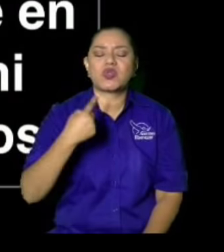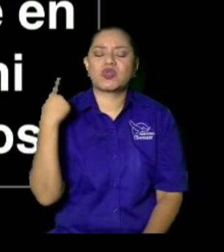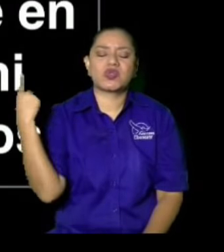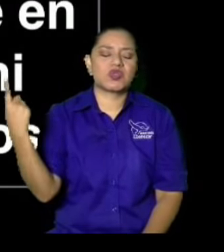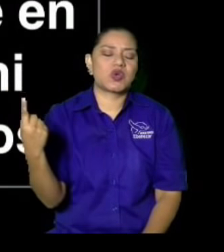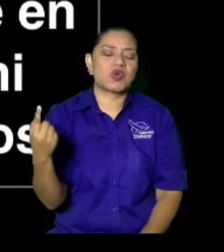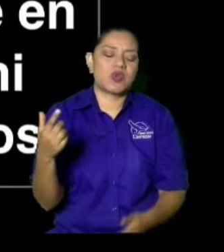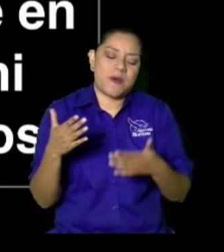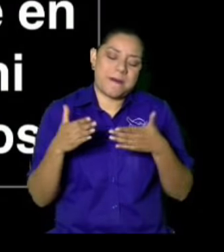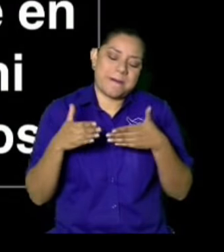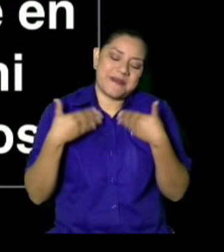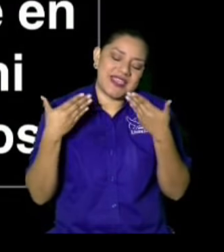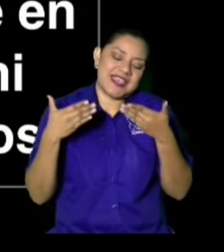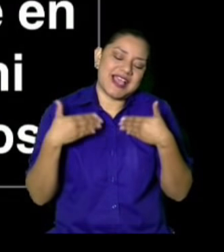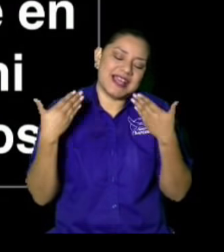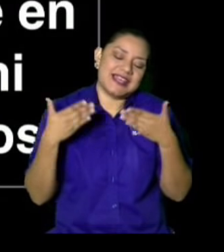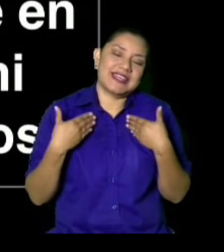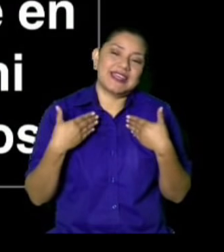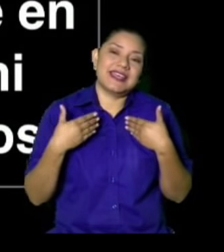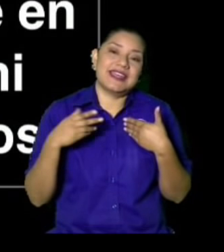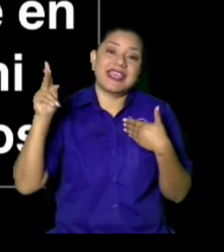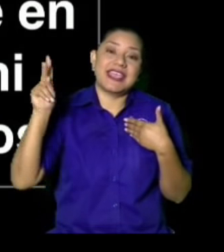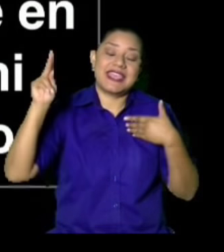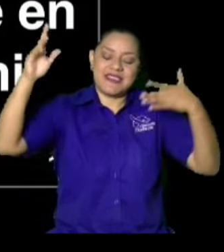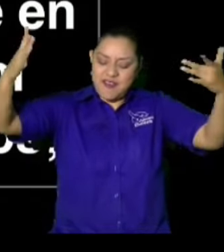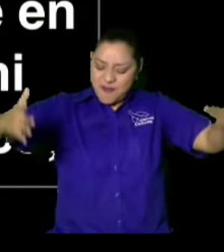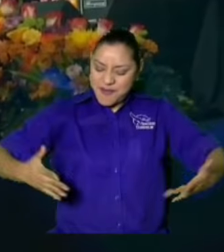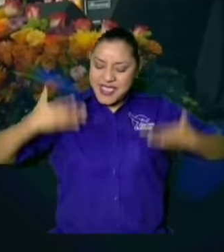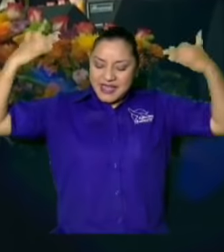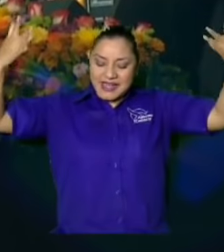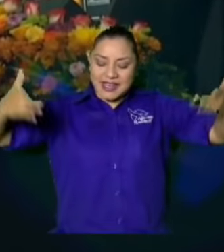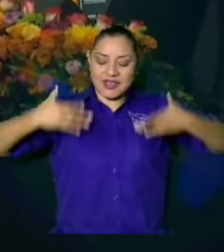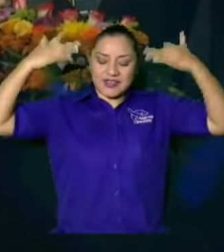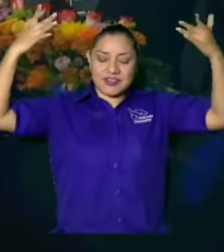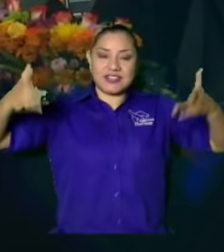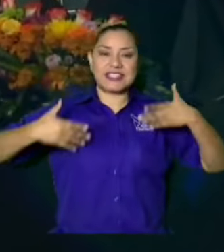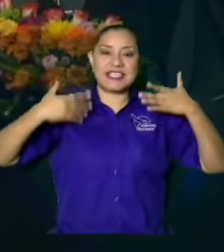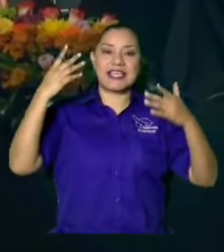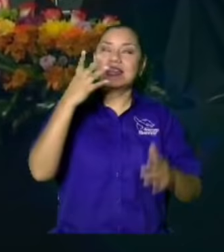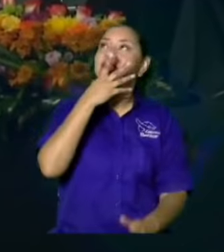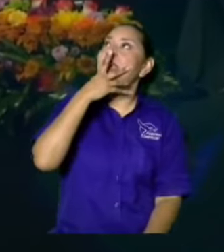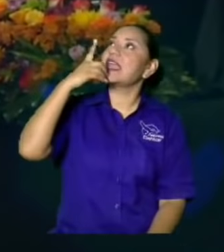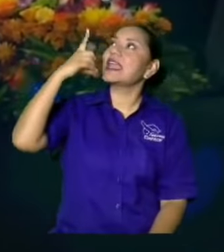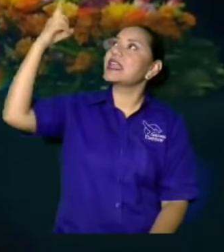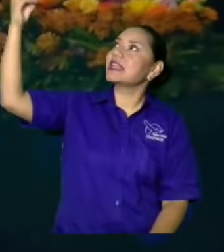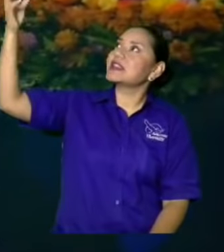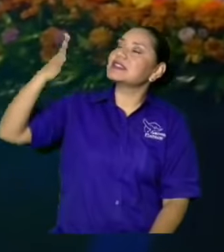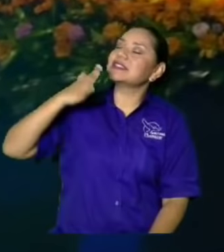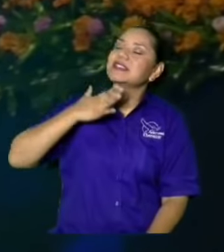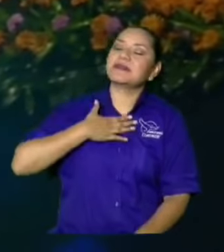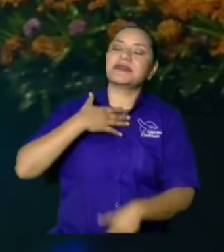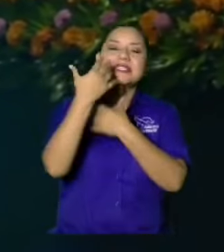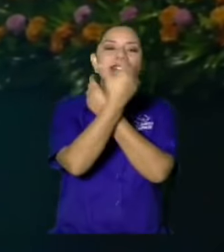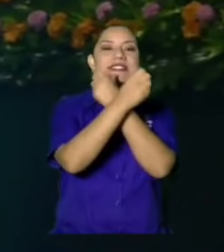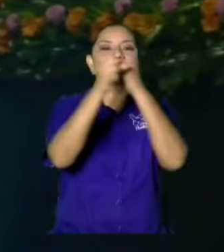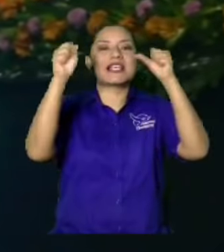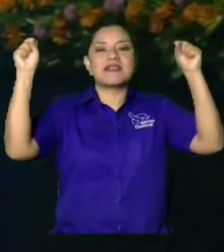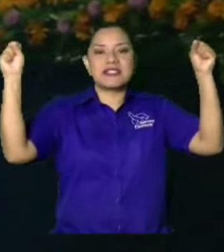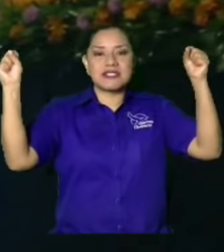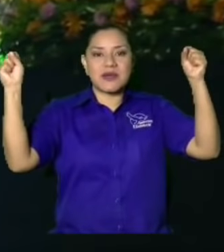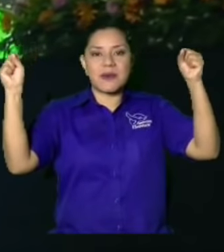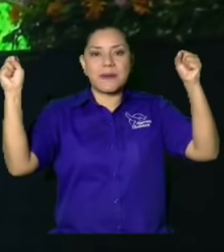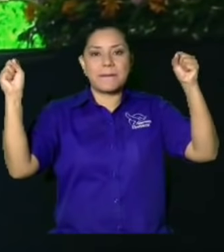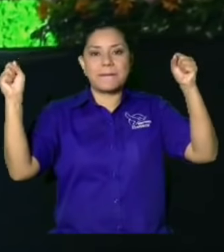alegraré, me regocijaré en el Dios de mi salvación. Pero la higuera empezó a